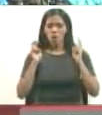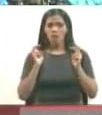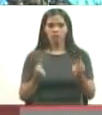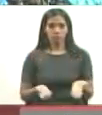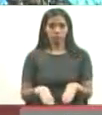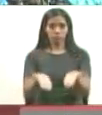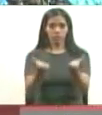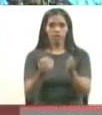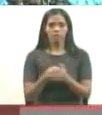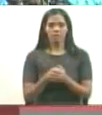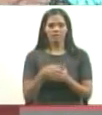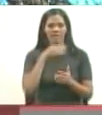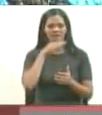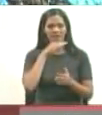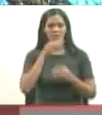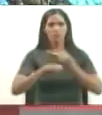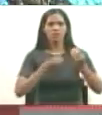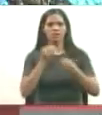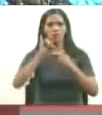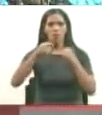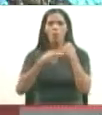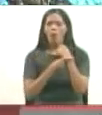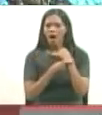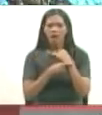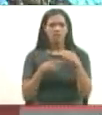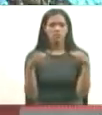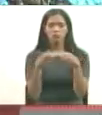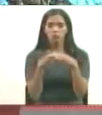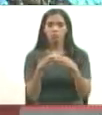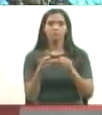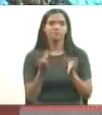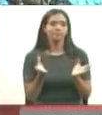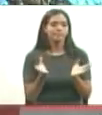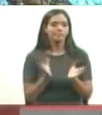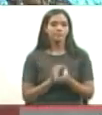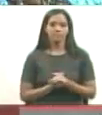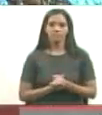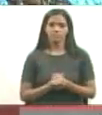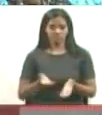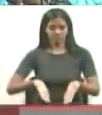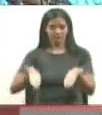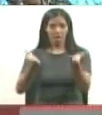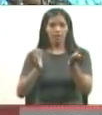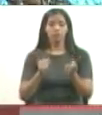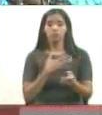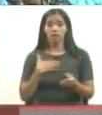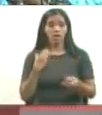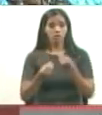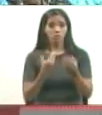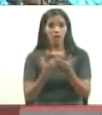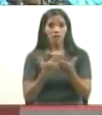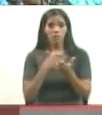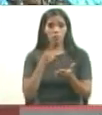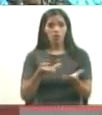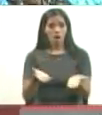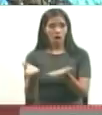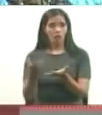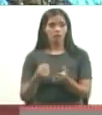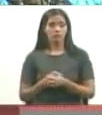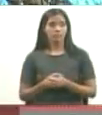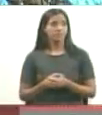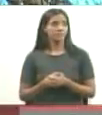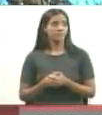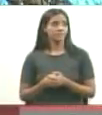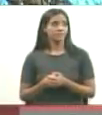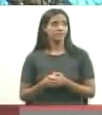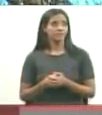porque están bravos con lo que está haciendo Juanito Alimaña y su combo. Déjele, si usted quiere hacer su partido, hágalo. Yo